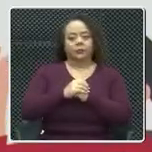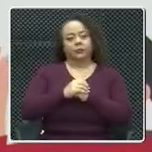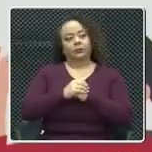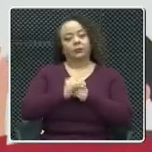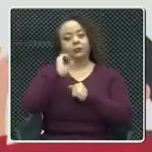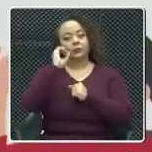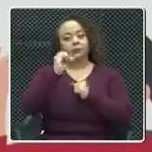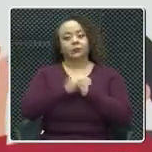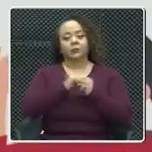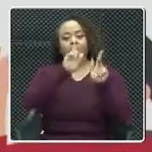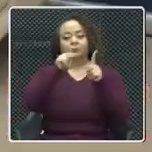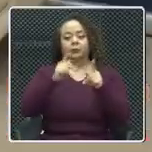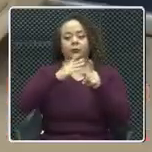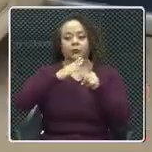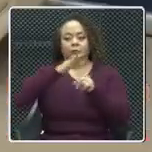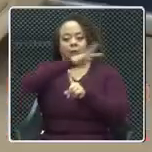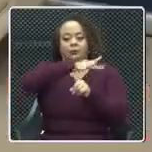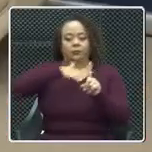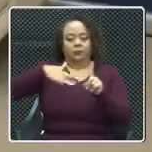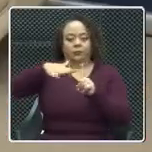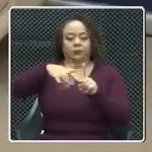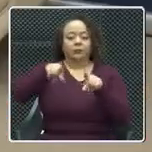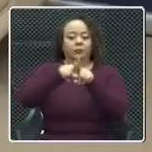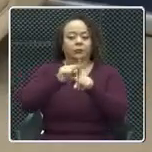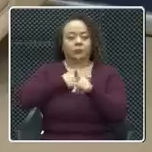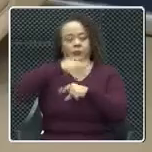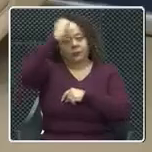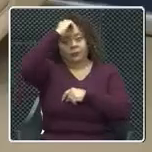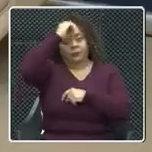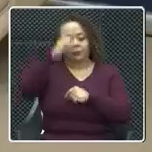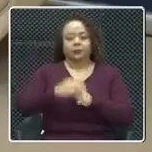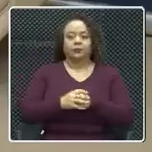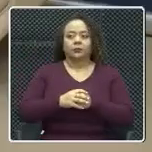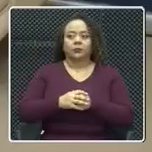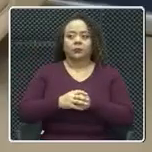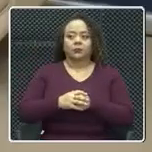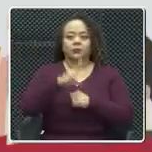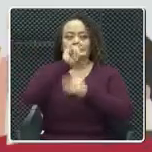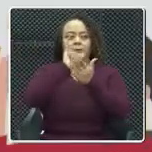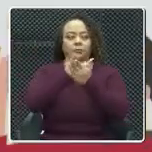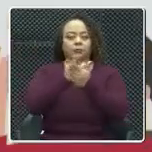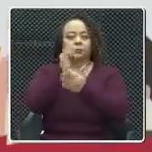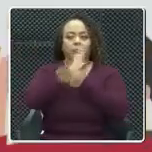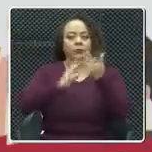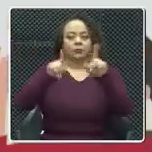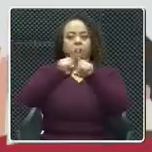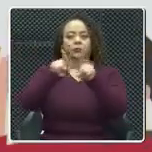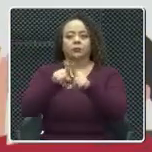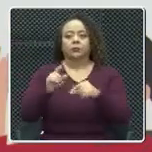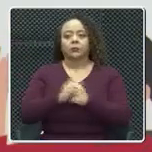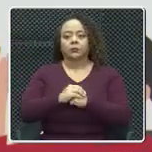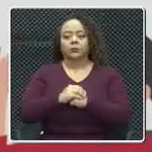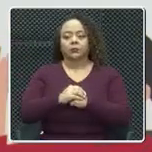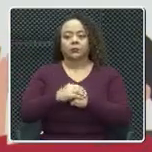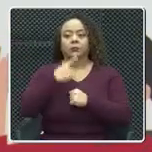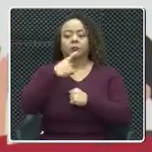o a quienes están a mi alrededor. Es también mi posición, ¿verdad? Claro. Y es parte precisamente también de lo que mencionaba Stephanie, de la